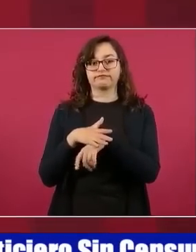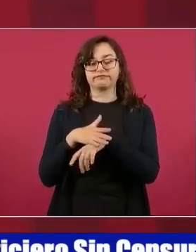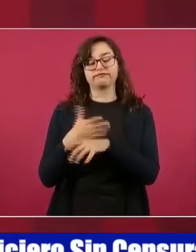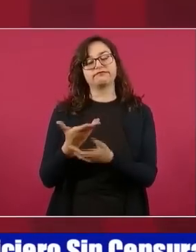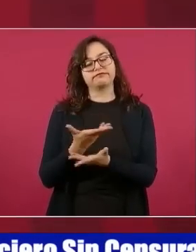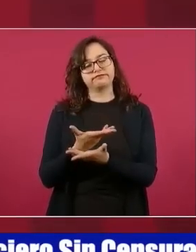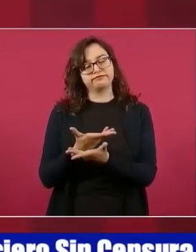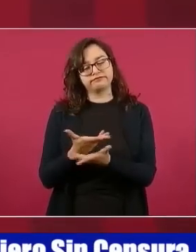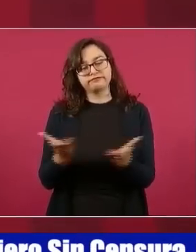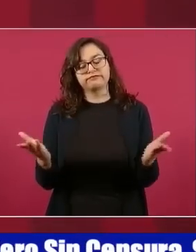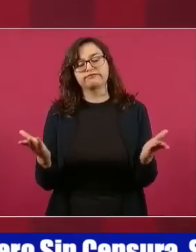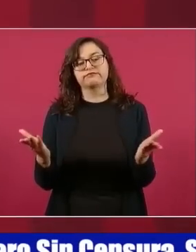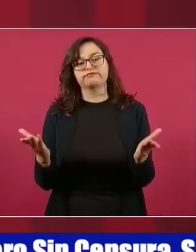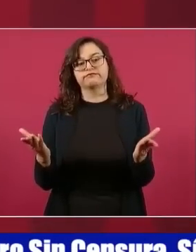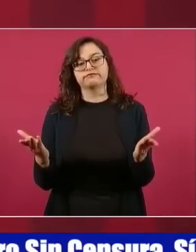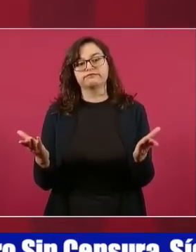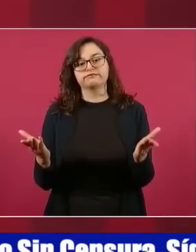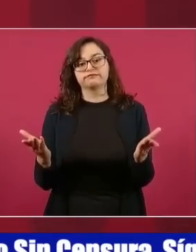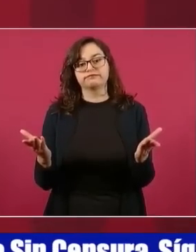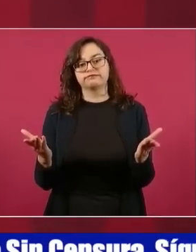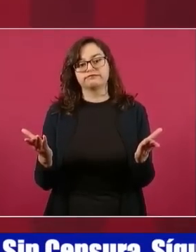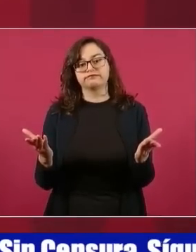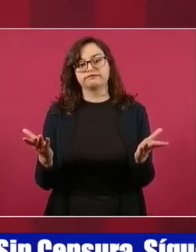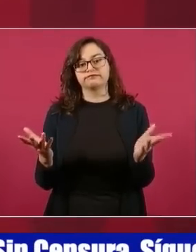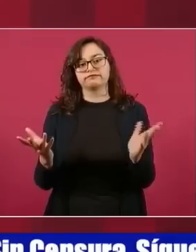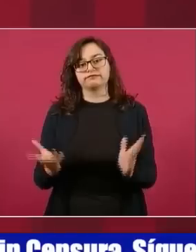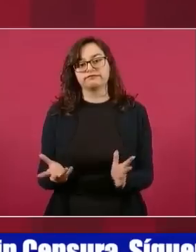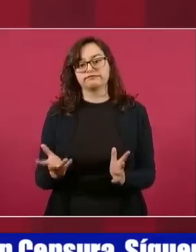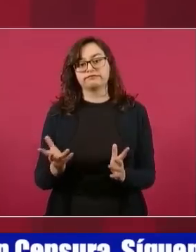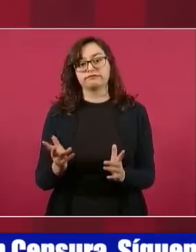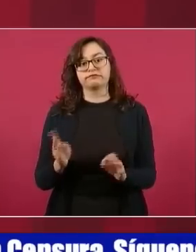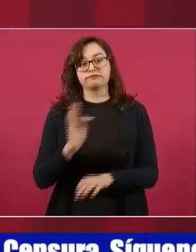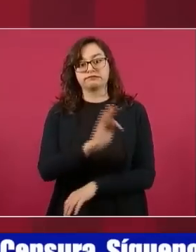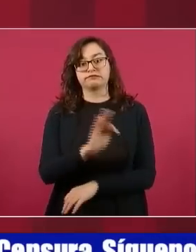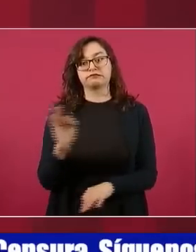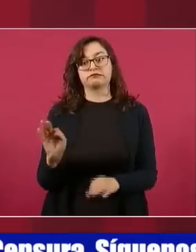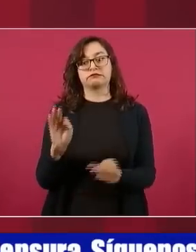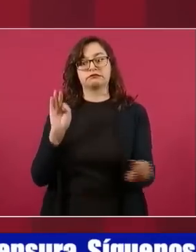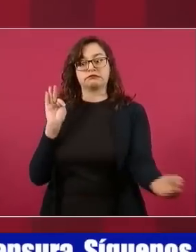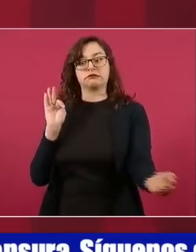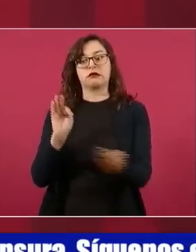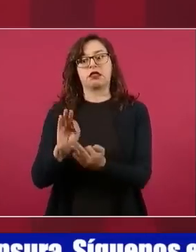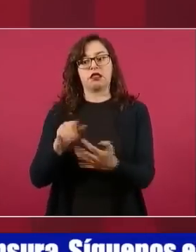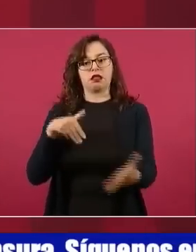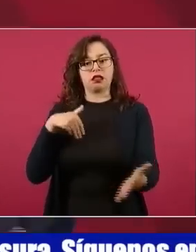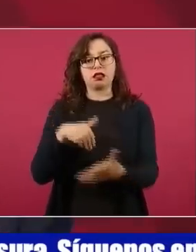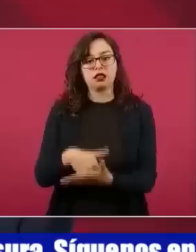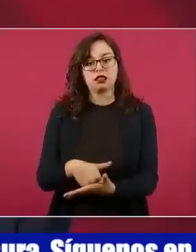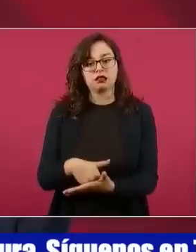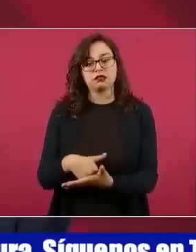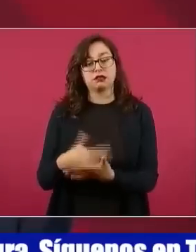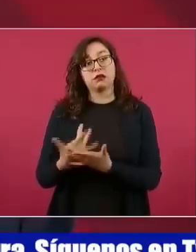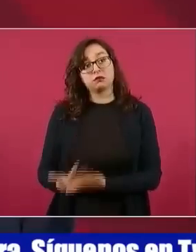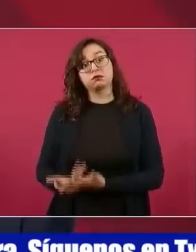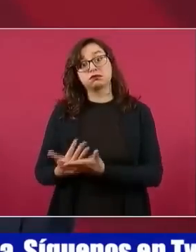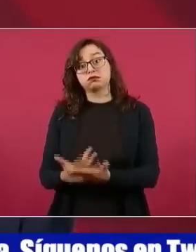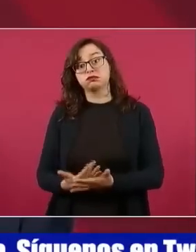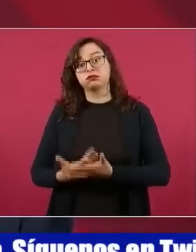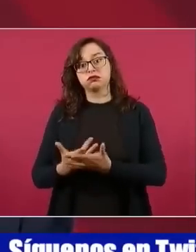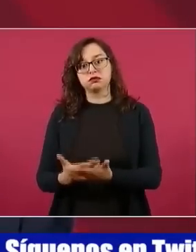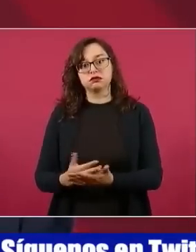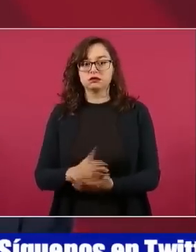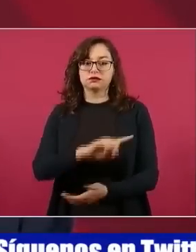la FGR, se han pasado prácticamente por el arco del triunfo el tope salarial marcado por la ley